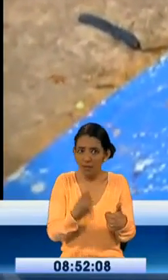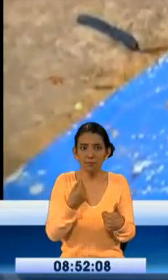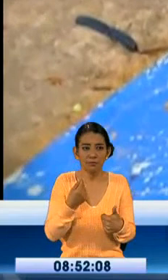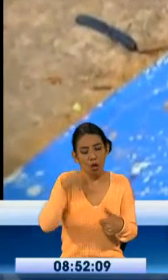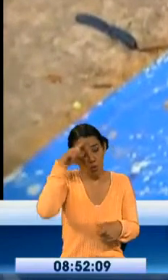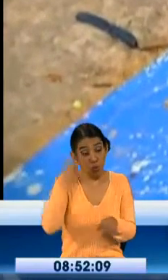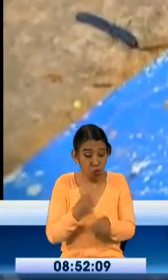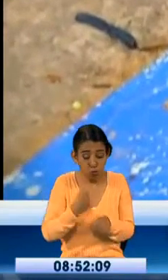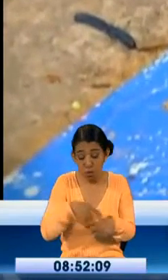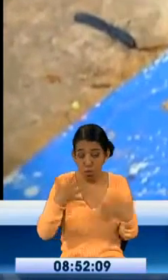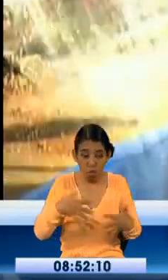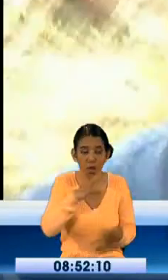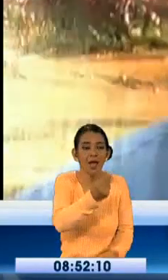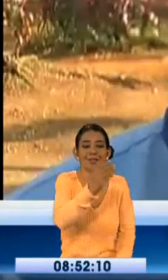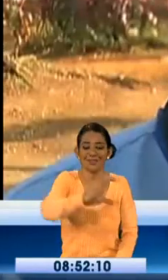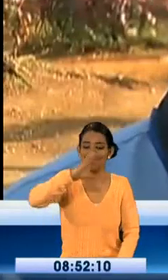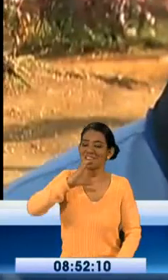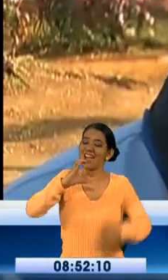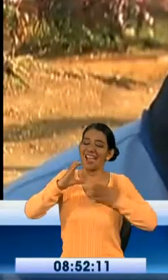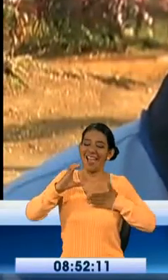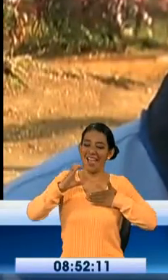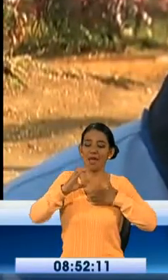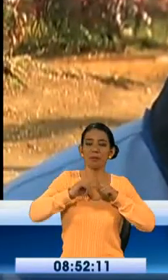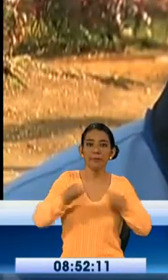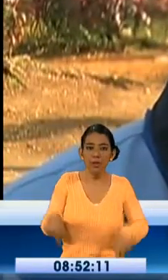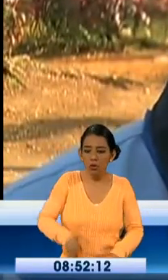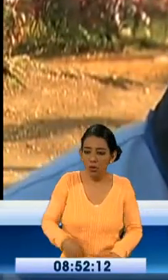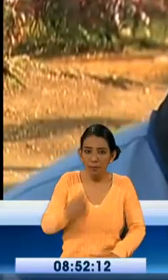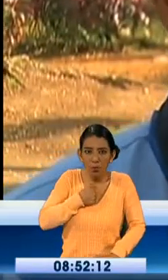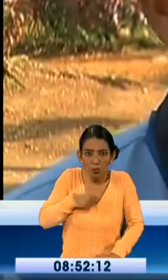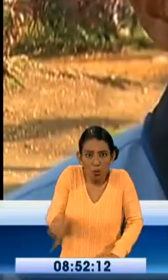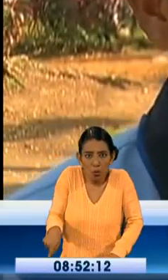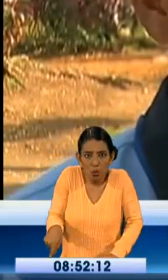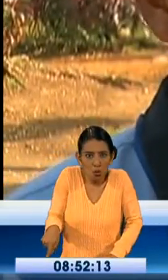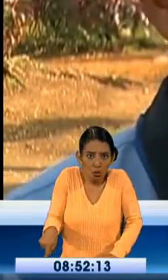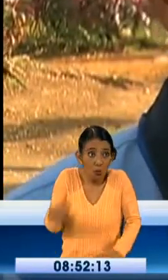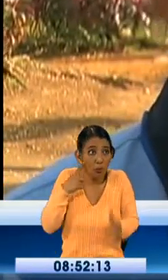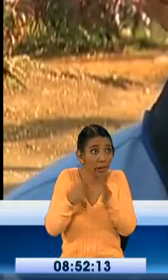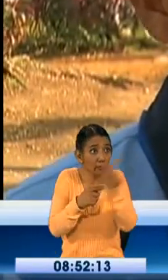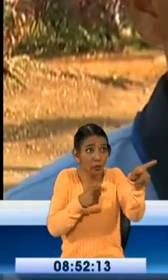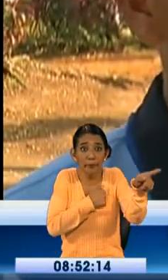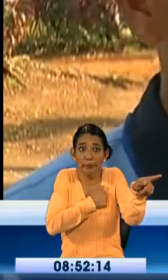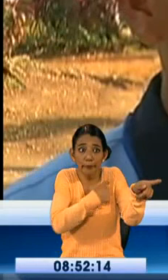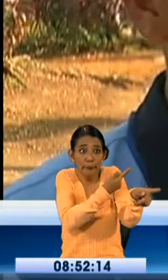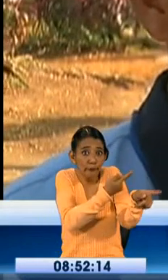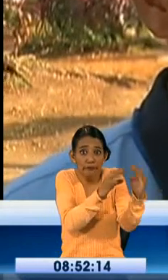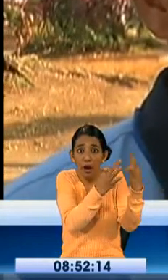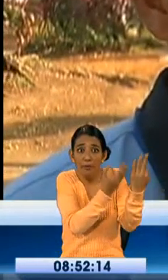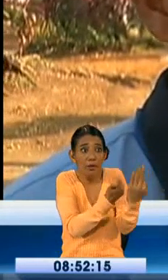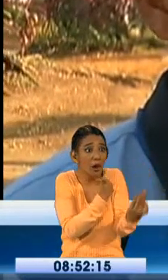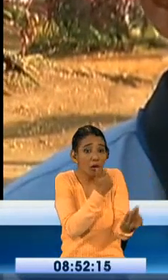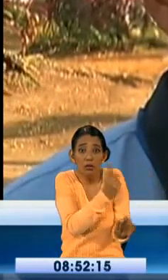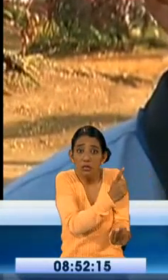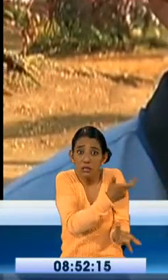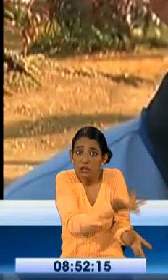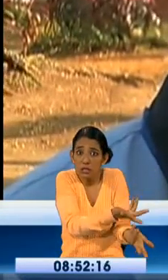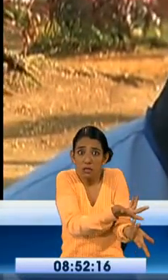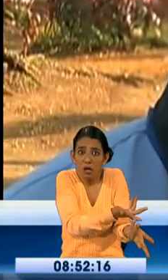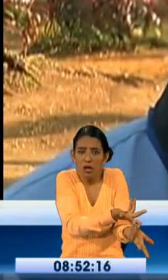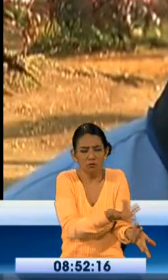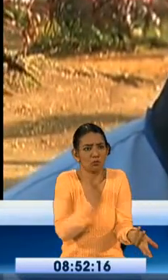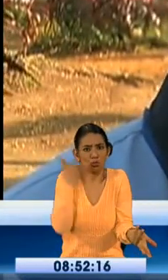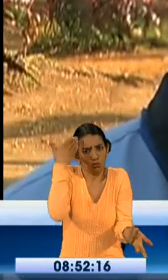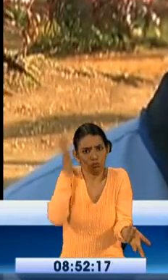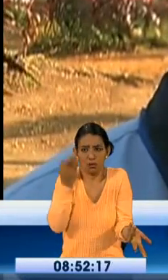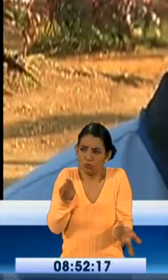yo lo disfruto. Pero eso no era mío, yo no sé la necesidad que puede haber tenido el señor Sellán, su familia. Y principalmente